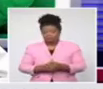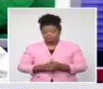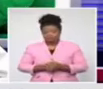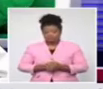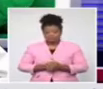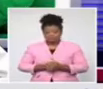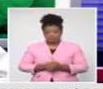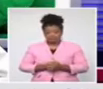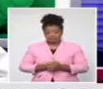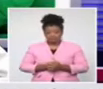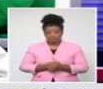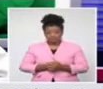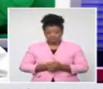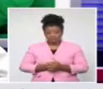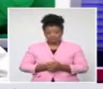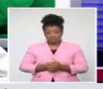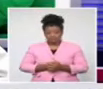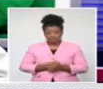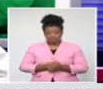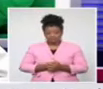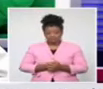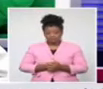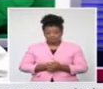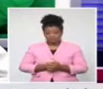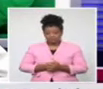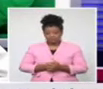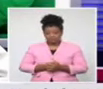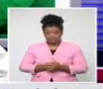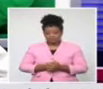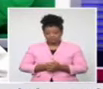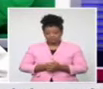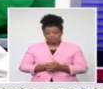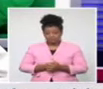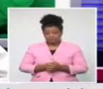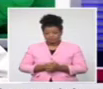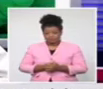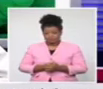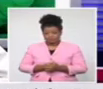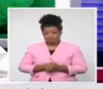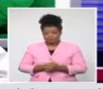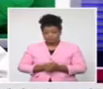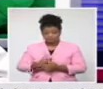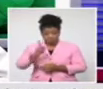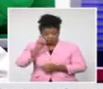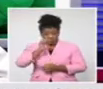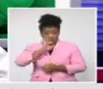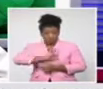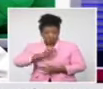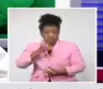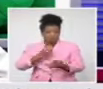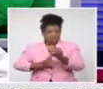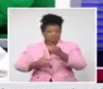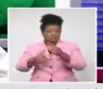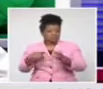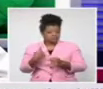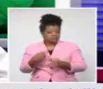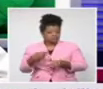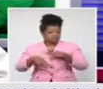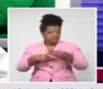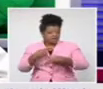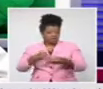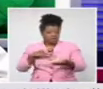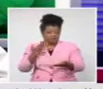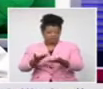se identificó con sintomatología, se hizo el diagnóstico con test de antígenos, se confirmó por